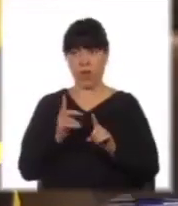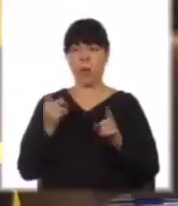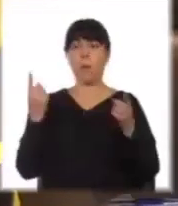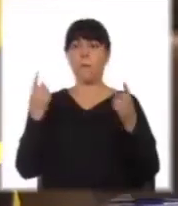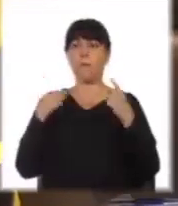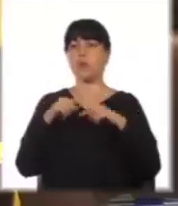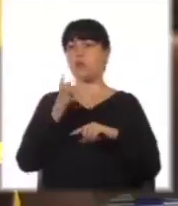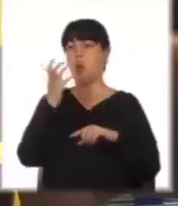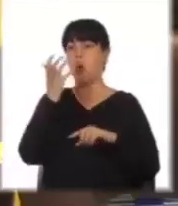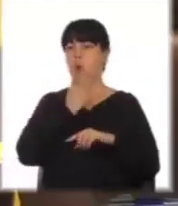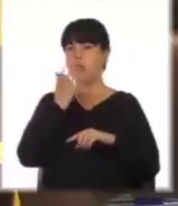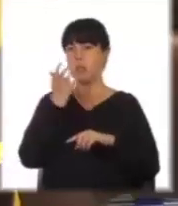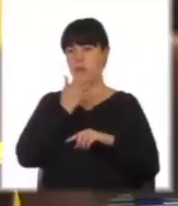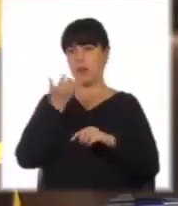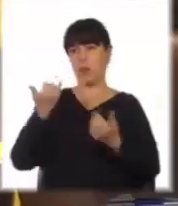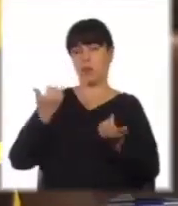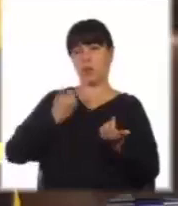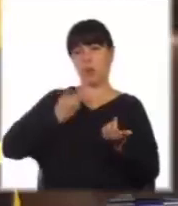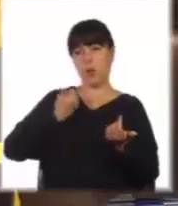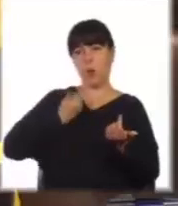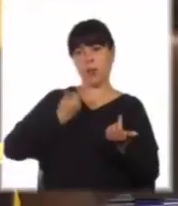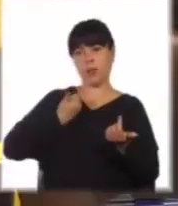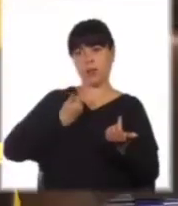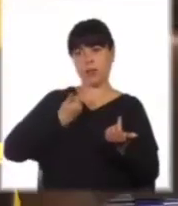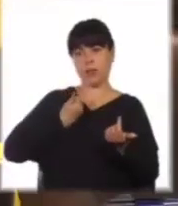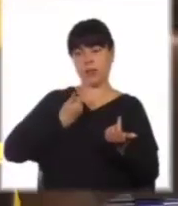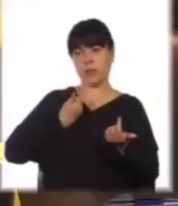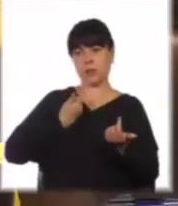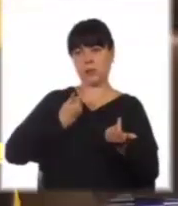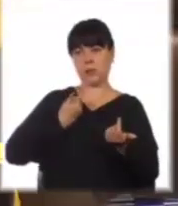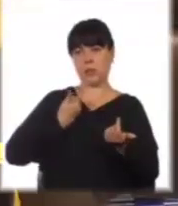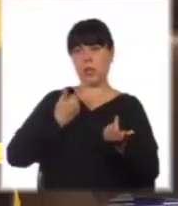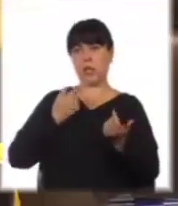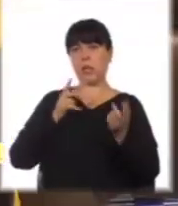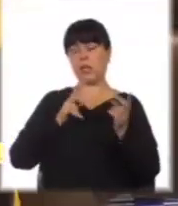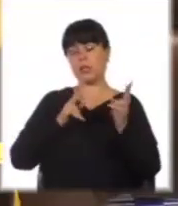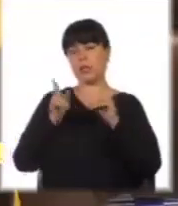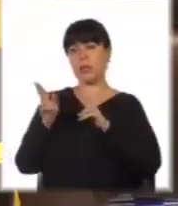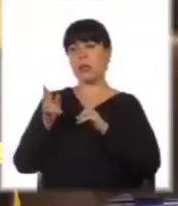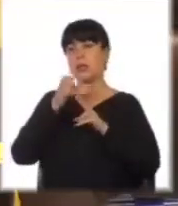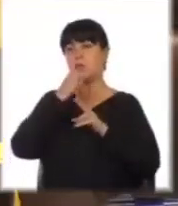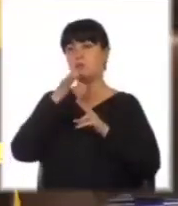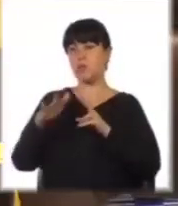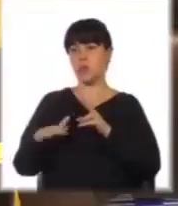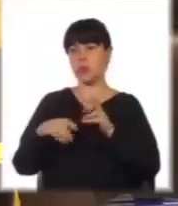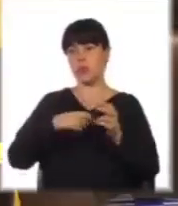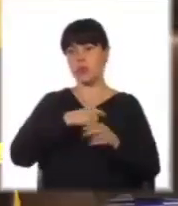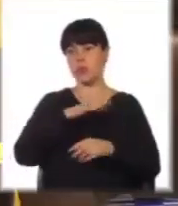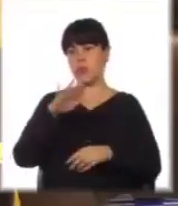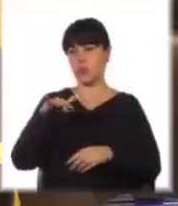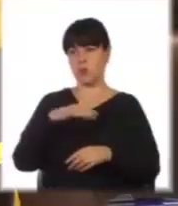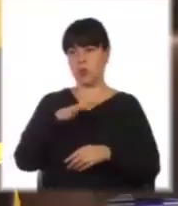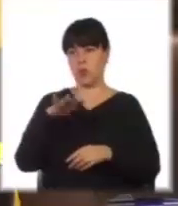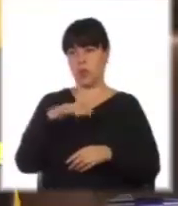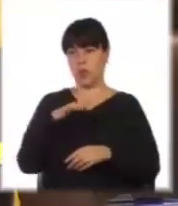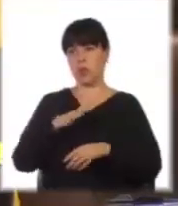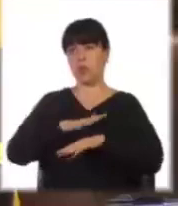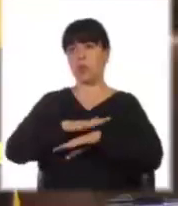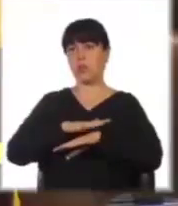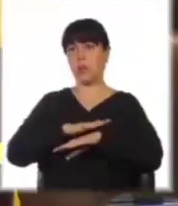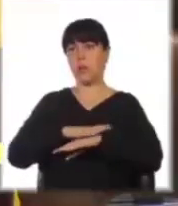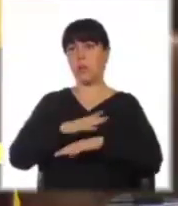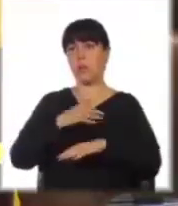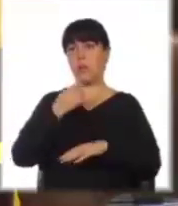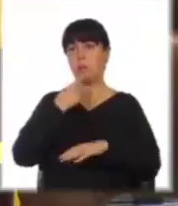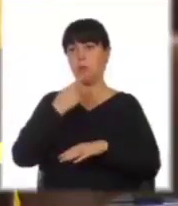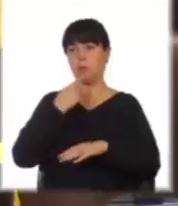aberrante historia que surge en ese nefasto capítulo de nuestra sociedad y de nuestro tiempo político, como